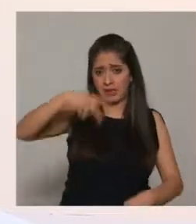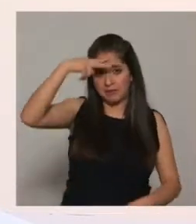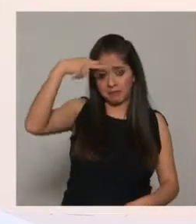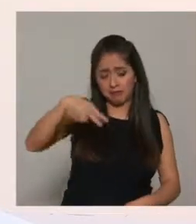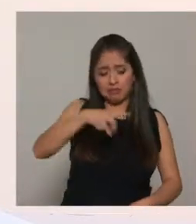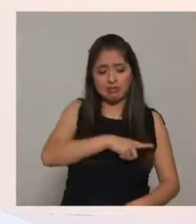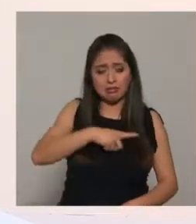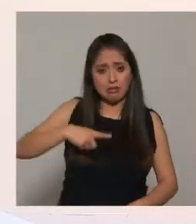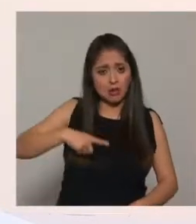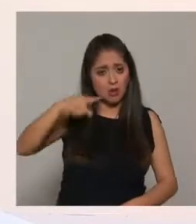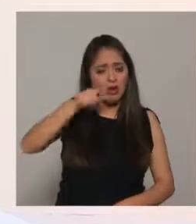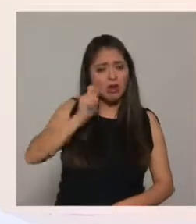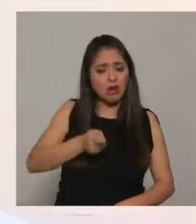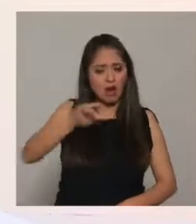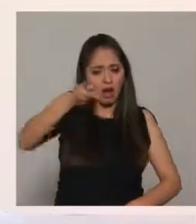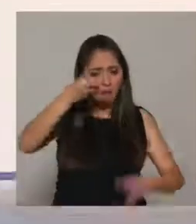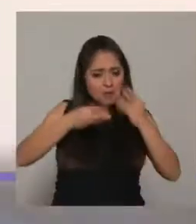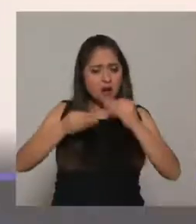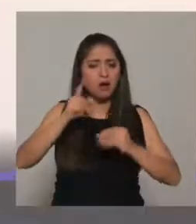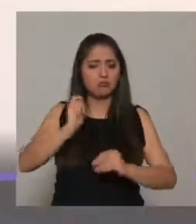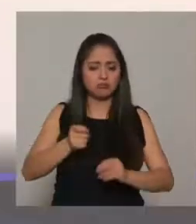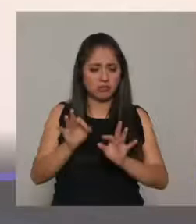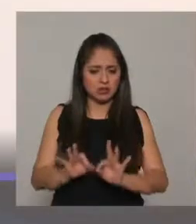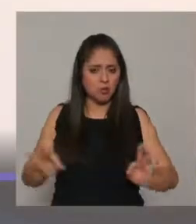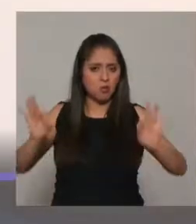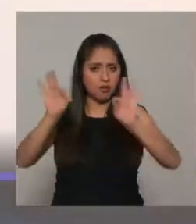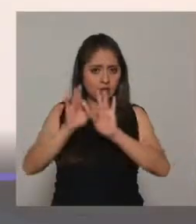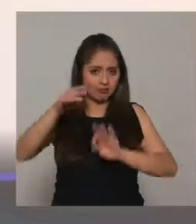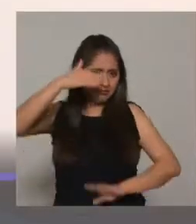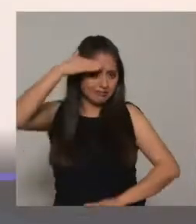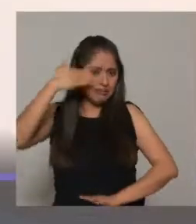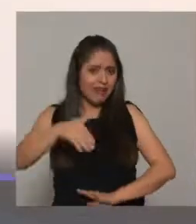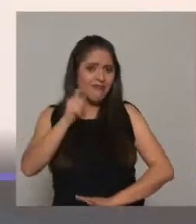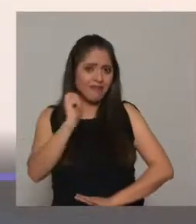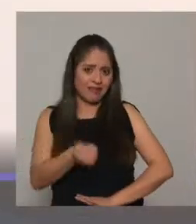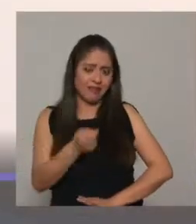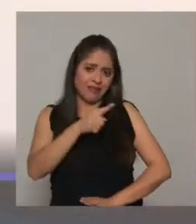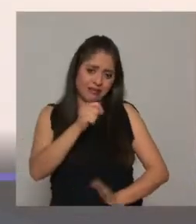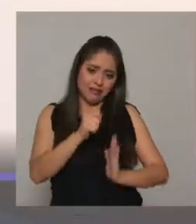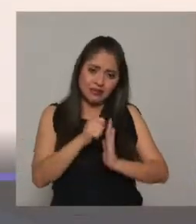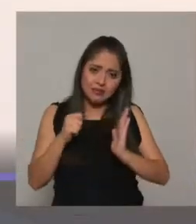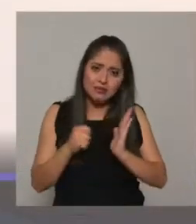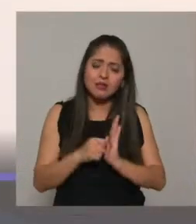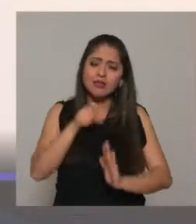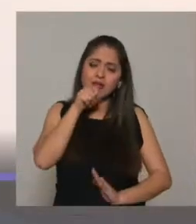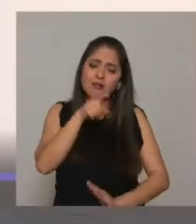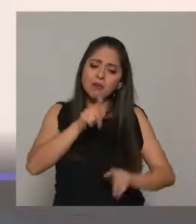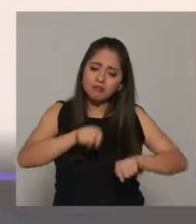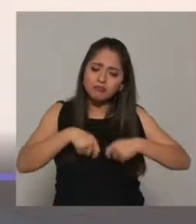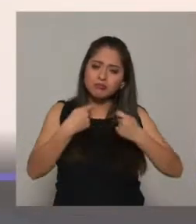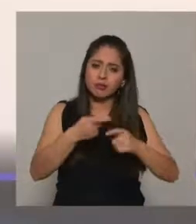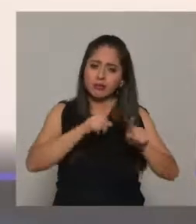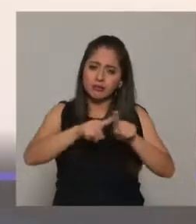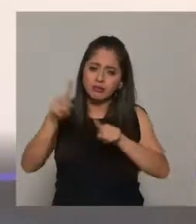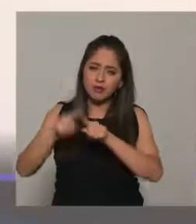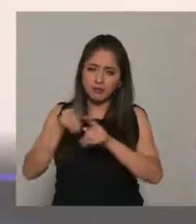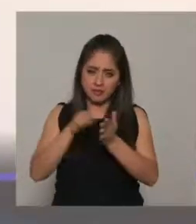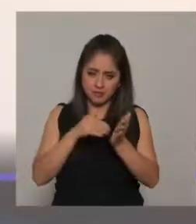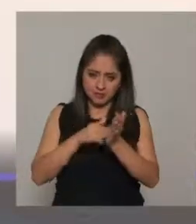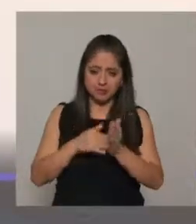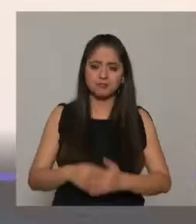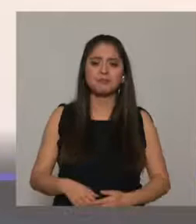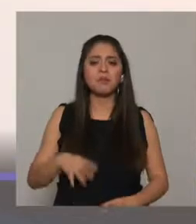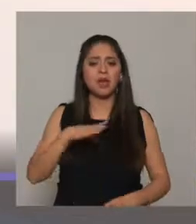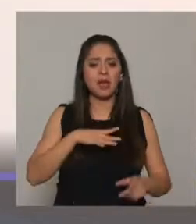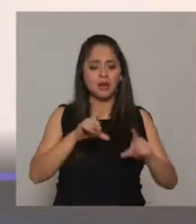que comenzar a hacer cultura del testamento, hay que comenzar y participar en la creación de todos estos documentos. Allí en la pantalla tenemos